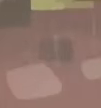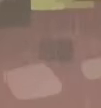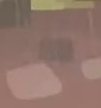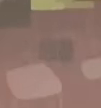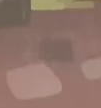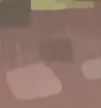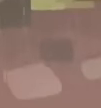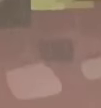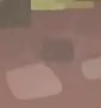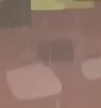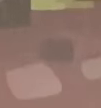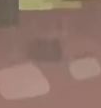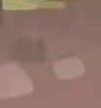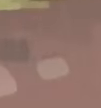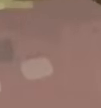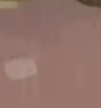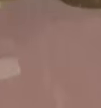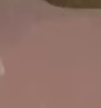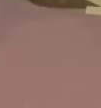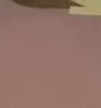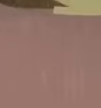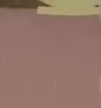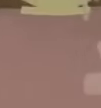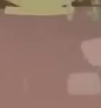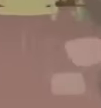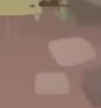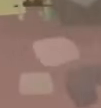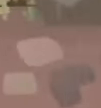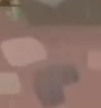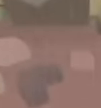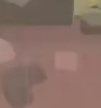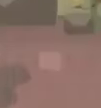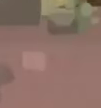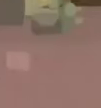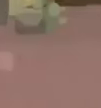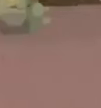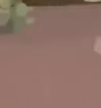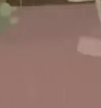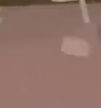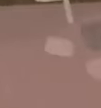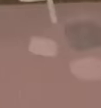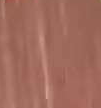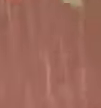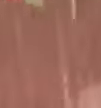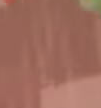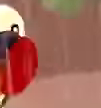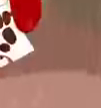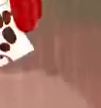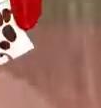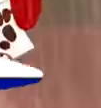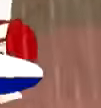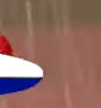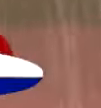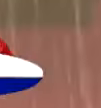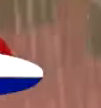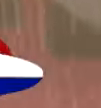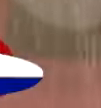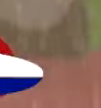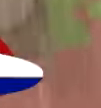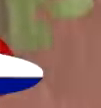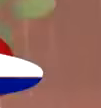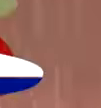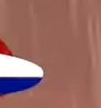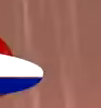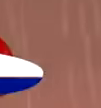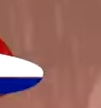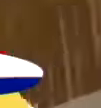No puedo olvidar a la vieja jaguar que conocimos. ¿La recuerdas, Junior? En este viaje conocimos personajes muy interesantes. ¡Conocimos a Héctor! La